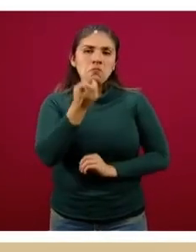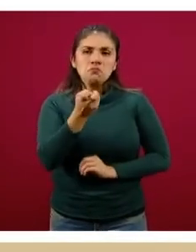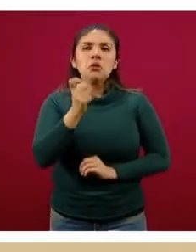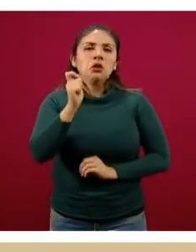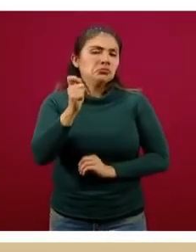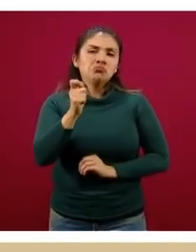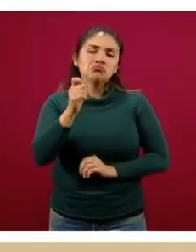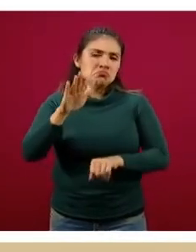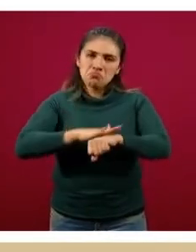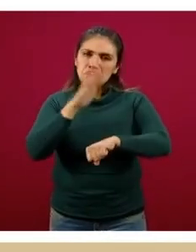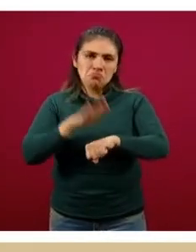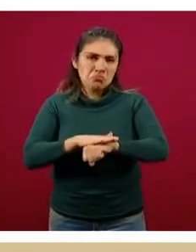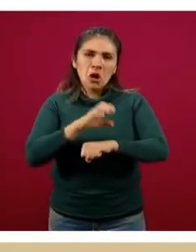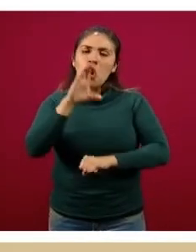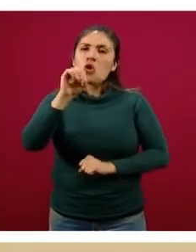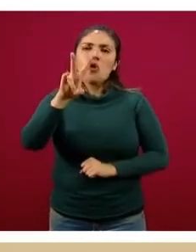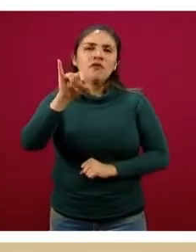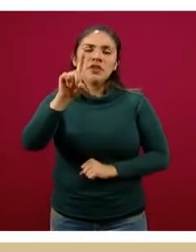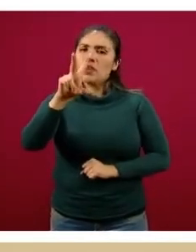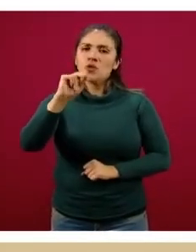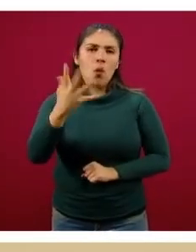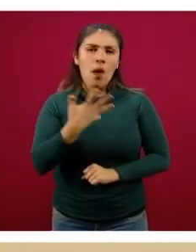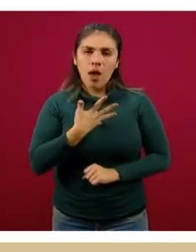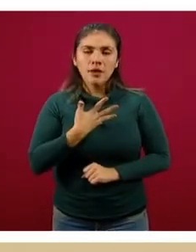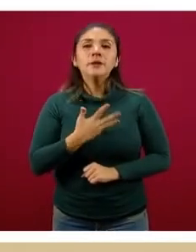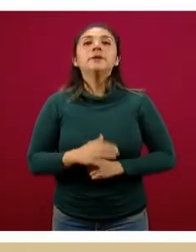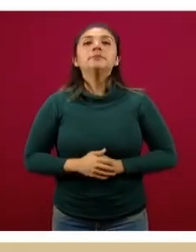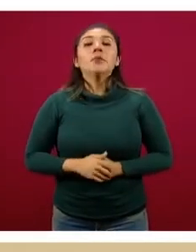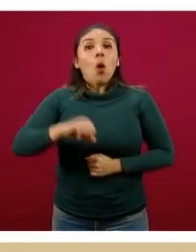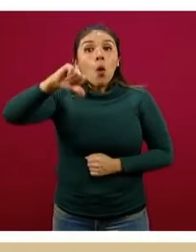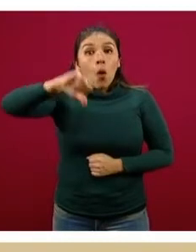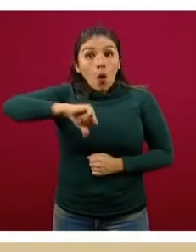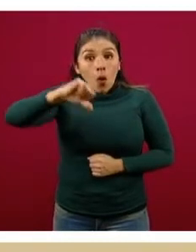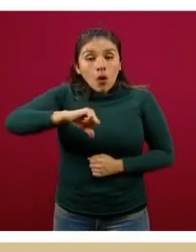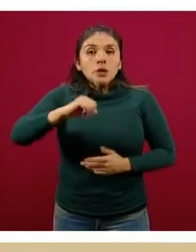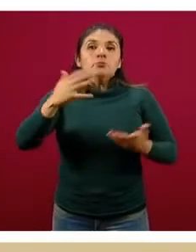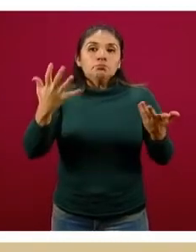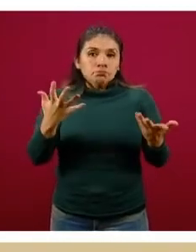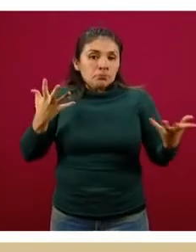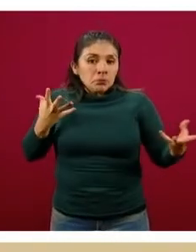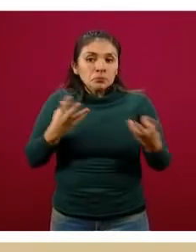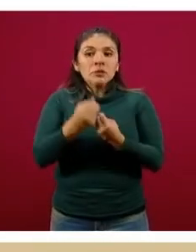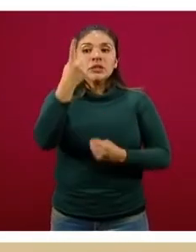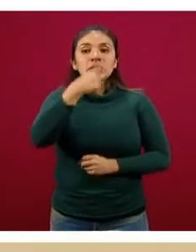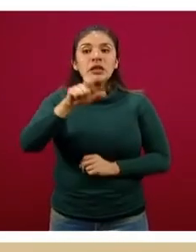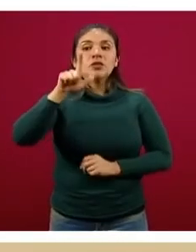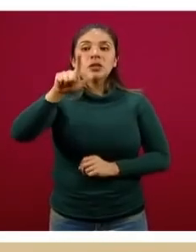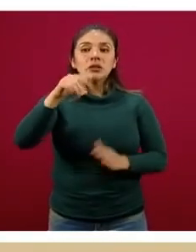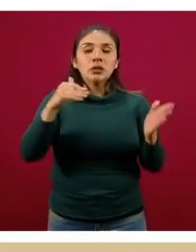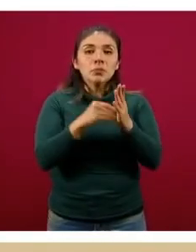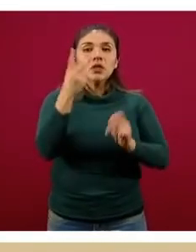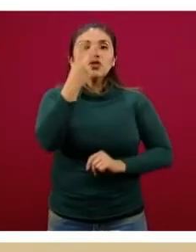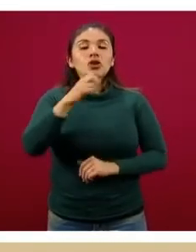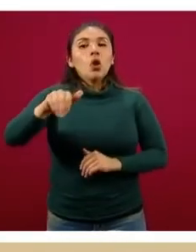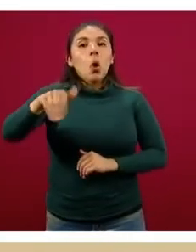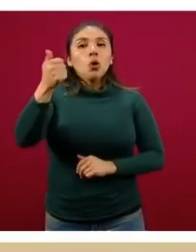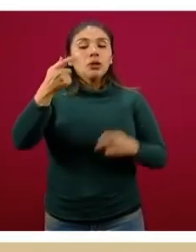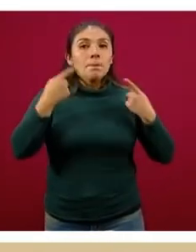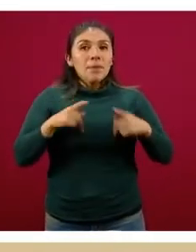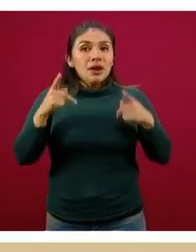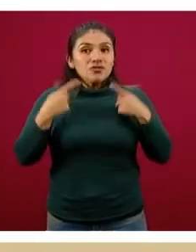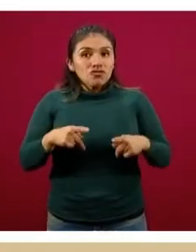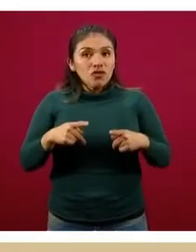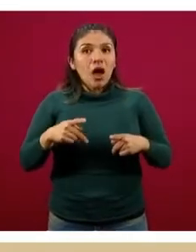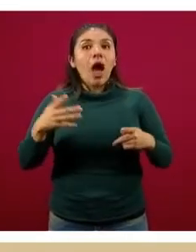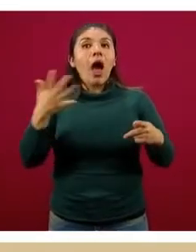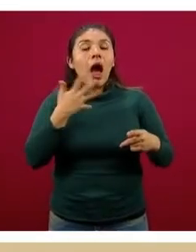sido descartados a COVID-19. Y el día de hoy, pues bueno, serían ya 117,211 las personas